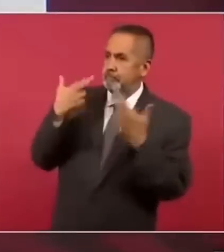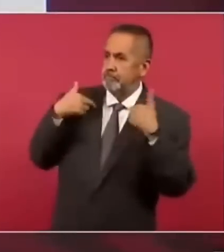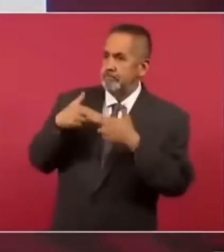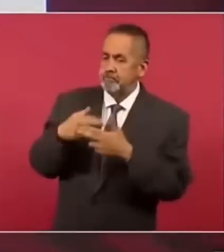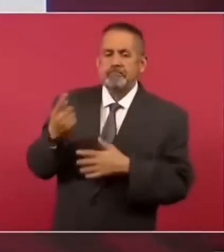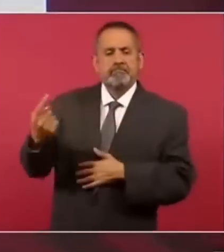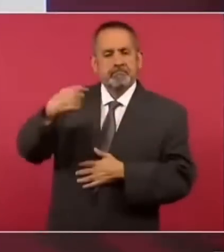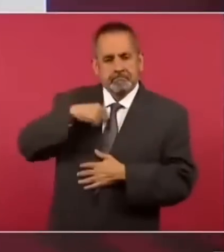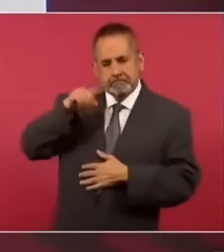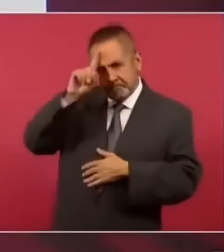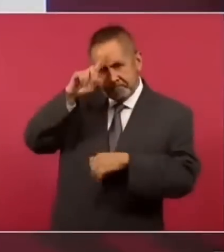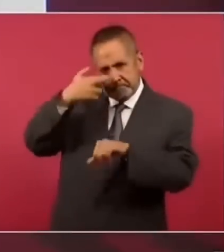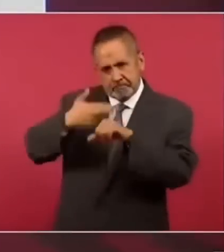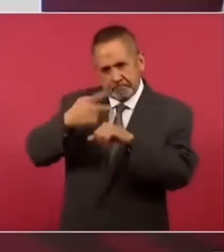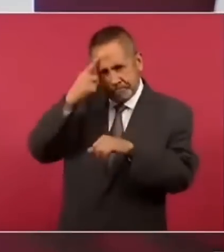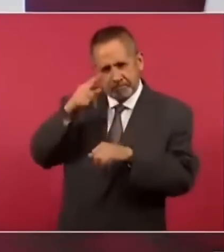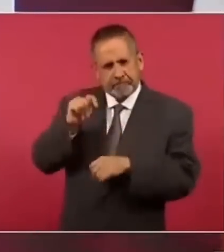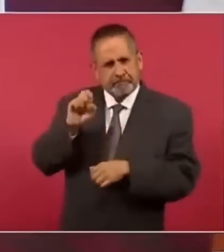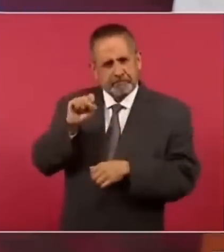mi asesora de tesis.